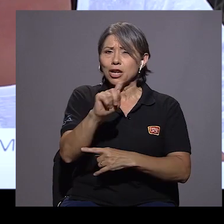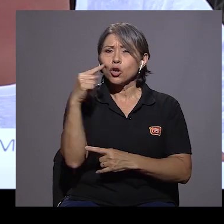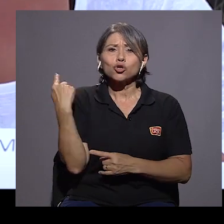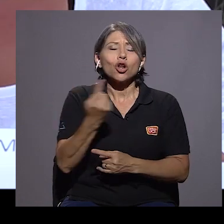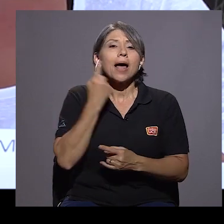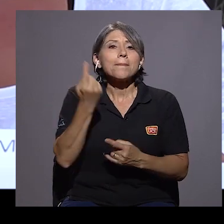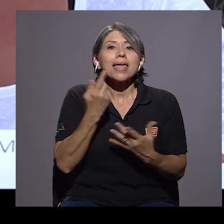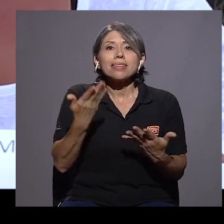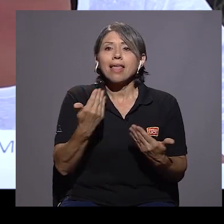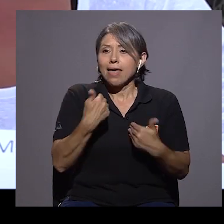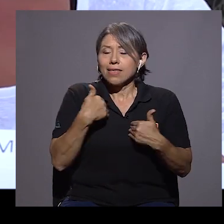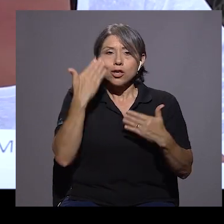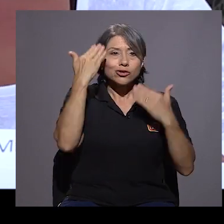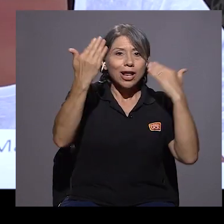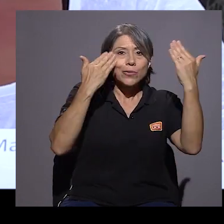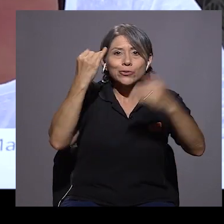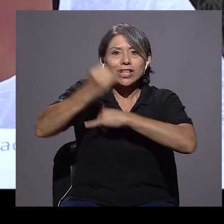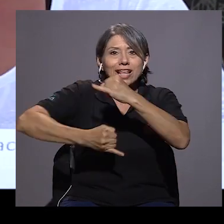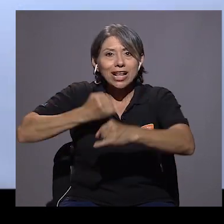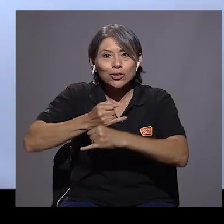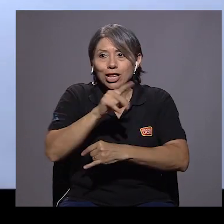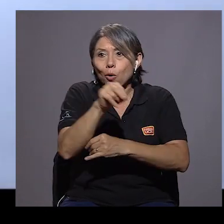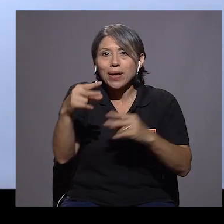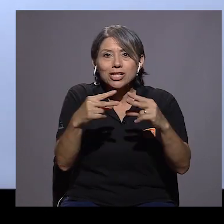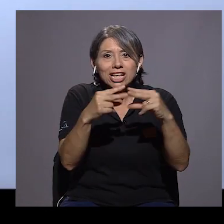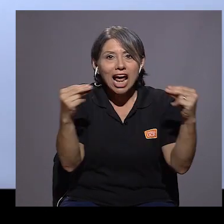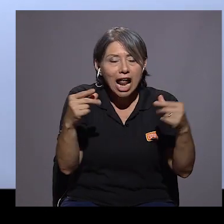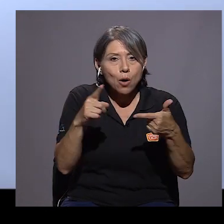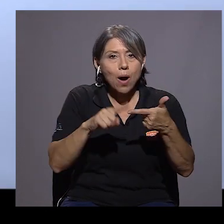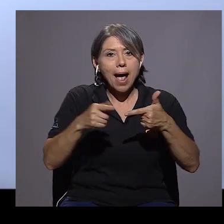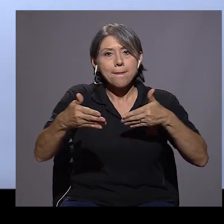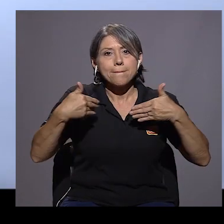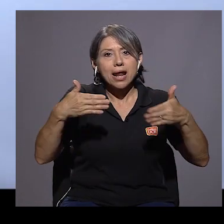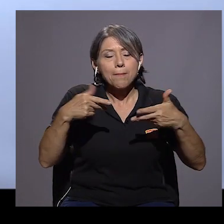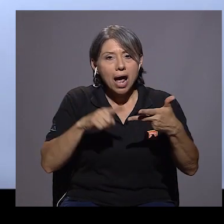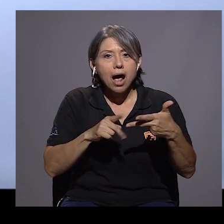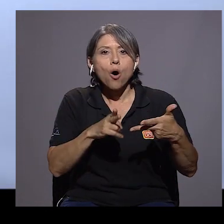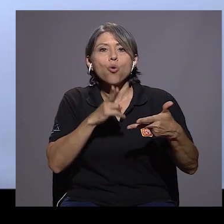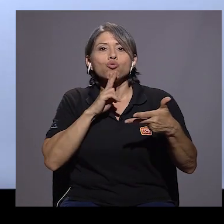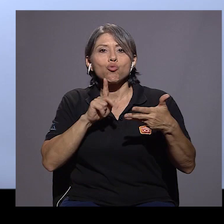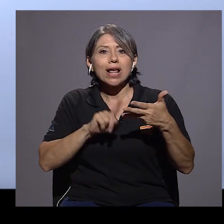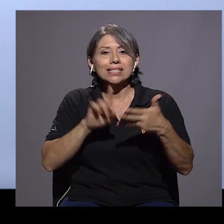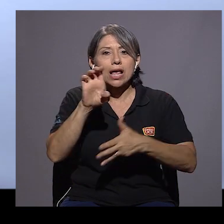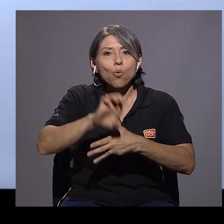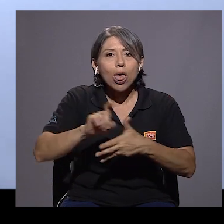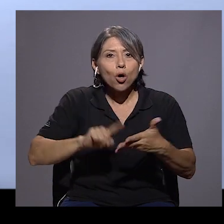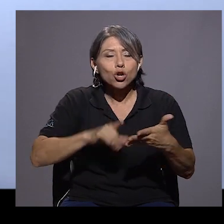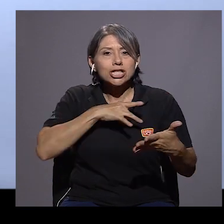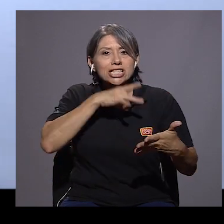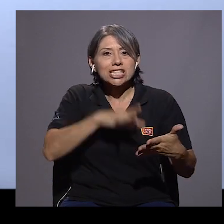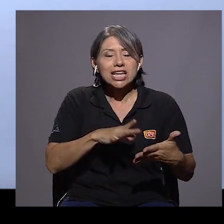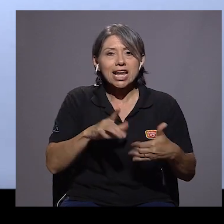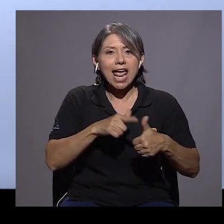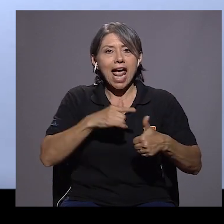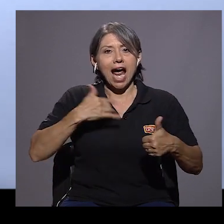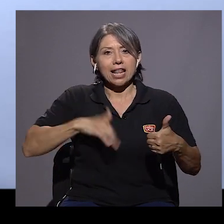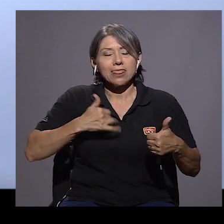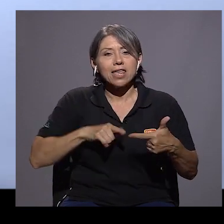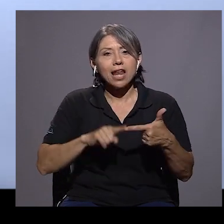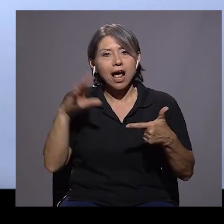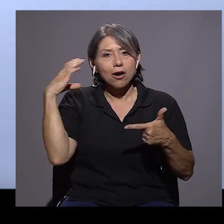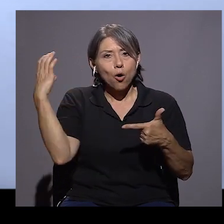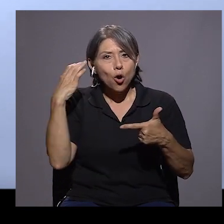no solamente ha recibido los saludos internacionales de compañeros en Nicaragua, en Panamá, de Honduras, de Ecuador, de